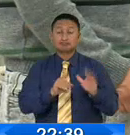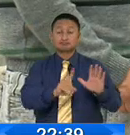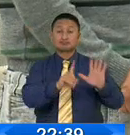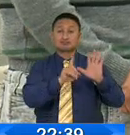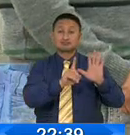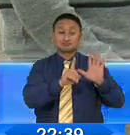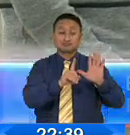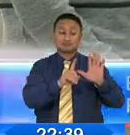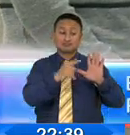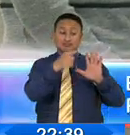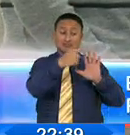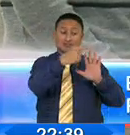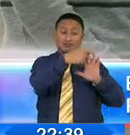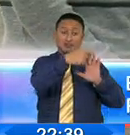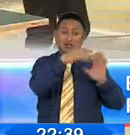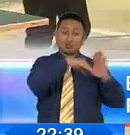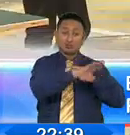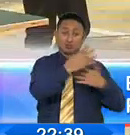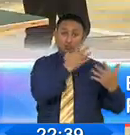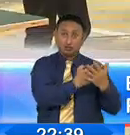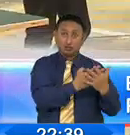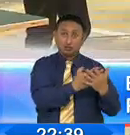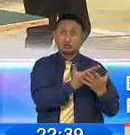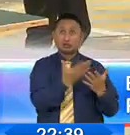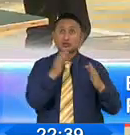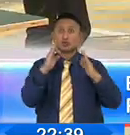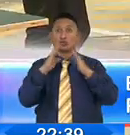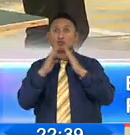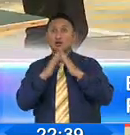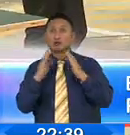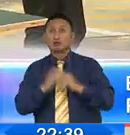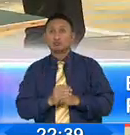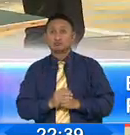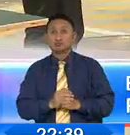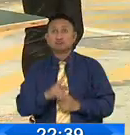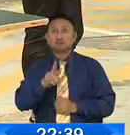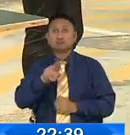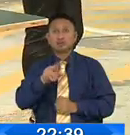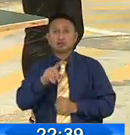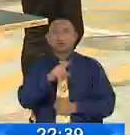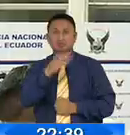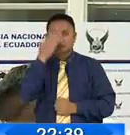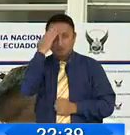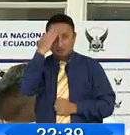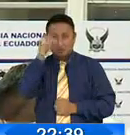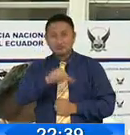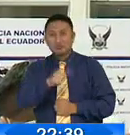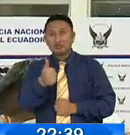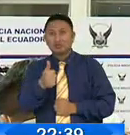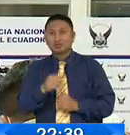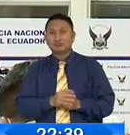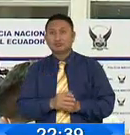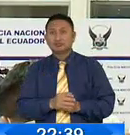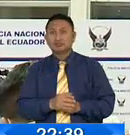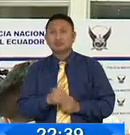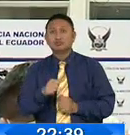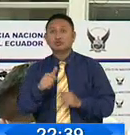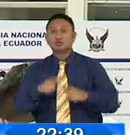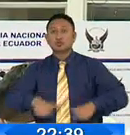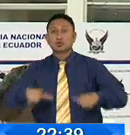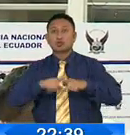con antecedentes. El centro de operaciones era Tumbaco, pero en ocasiones saben que salían de la jurisdicción y buscaban otros